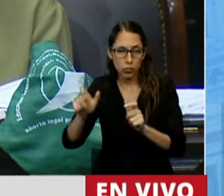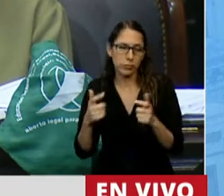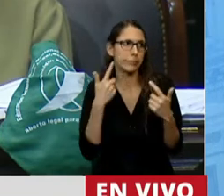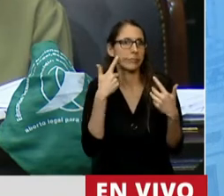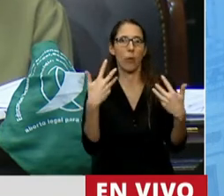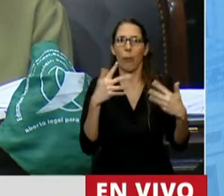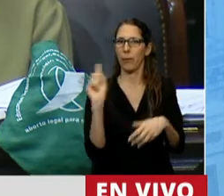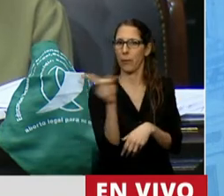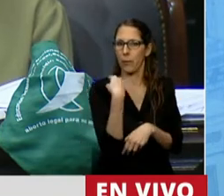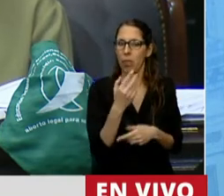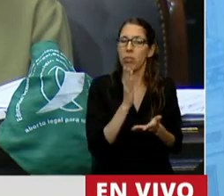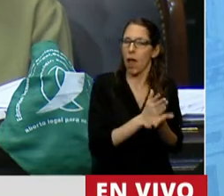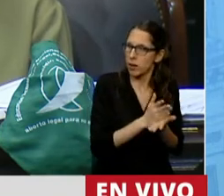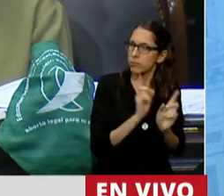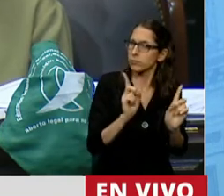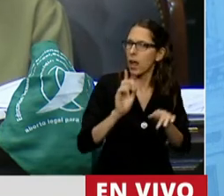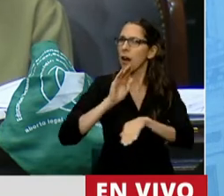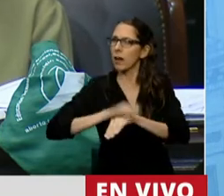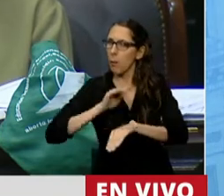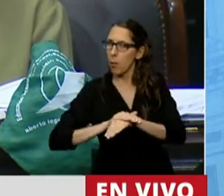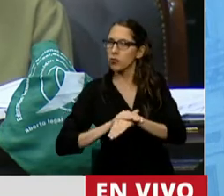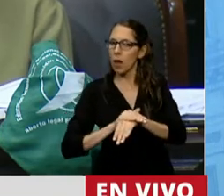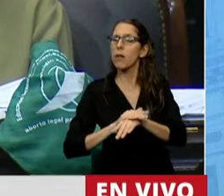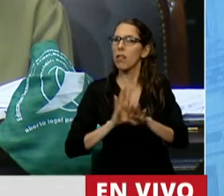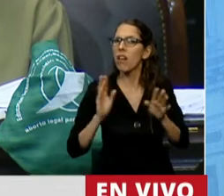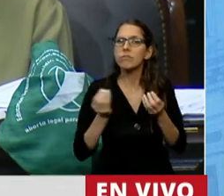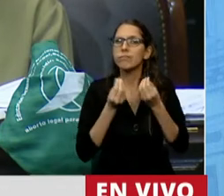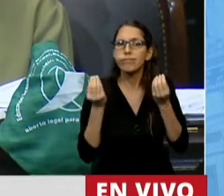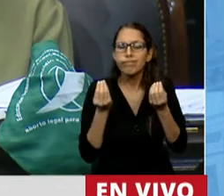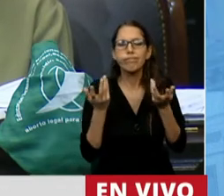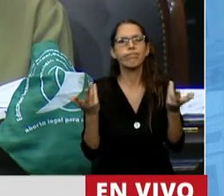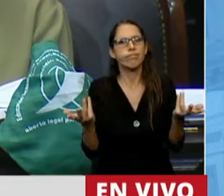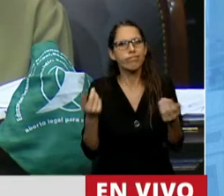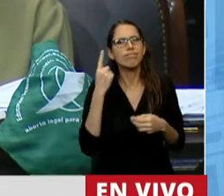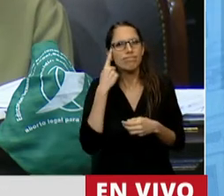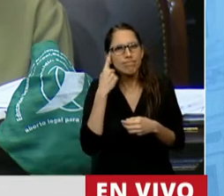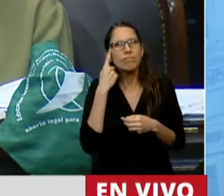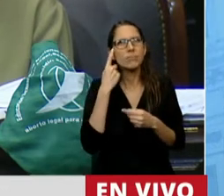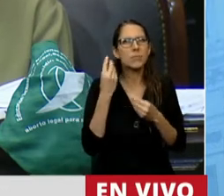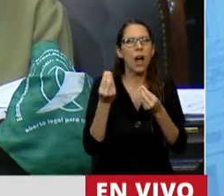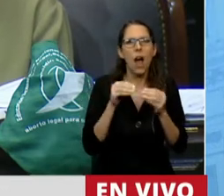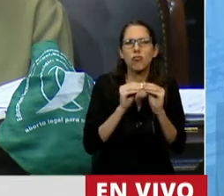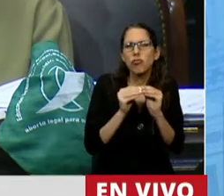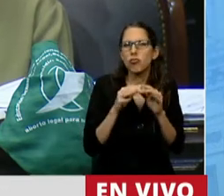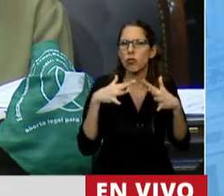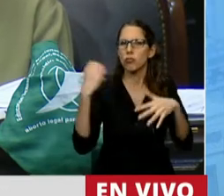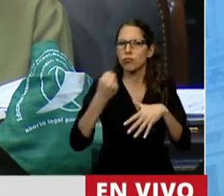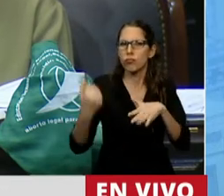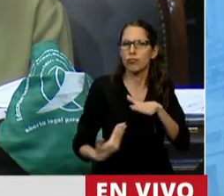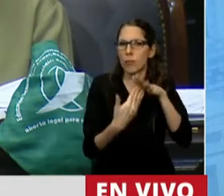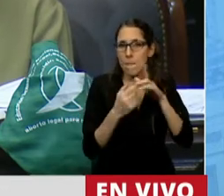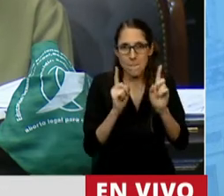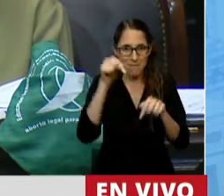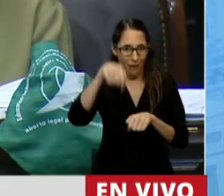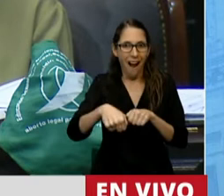la responsabilidad de enfrentarnos a las cuestiones fundamentales acerca de lo que, por supuesto, estamos discutiendo